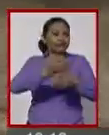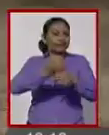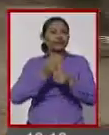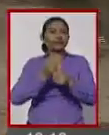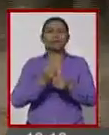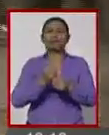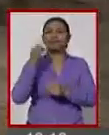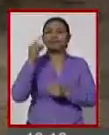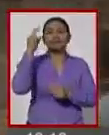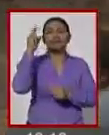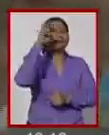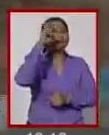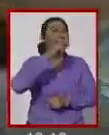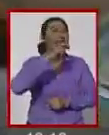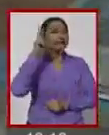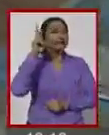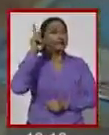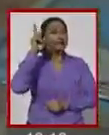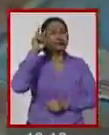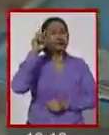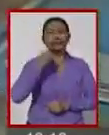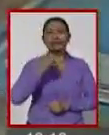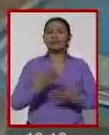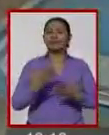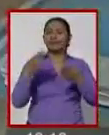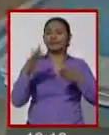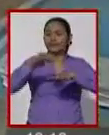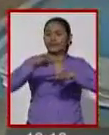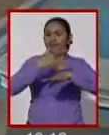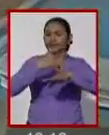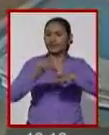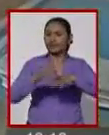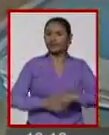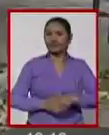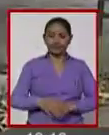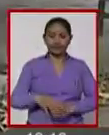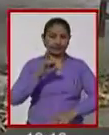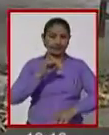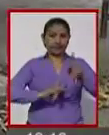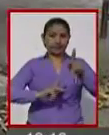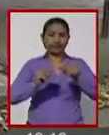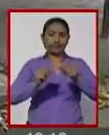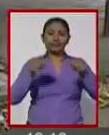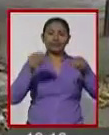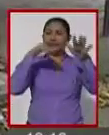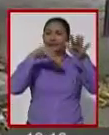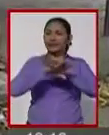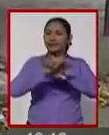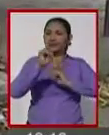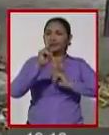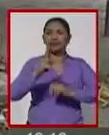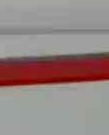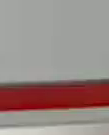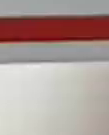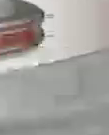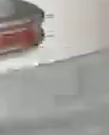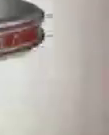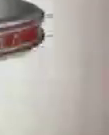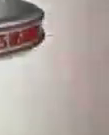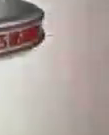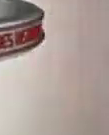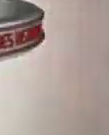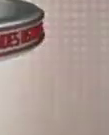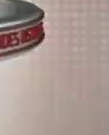de manera ilegal de poder de sus verdaderos dueños, se encuentran vacíos y según los vecinos son el nido de malvivientes por las noches.